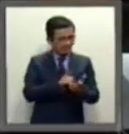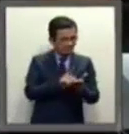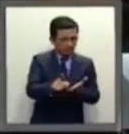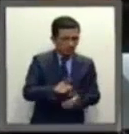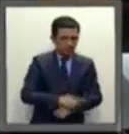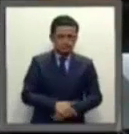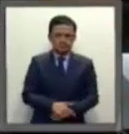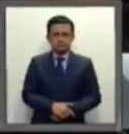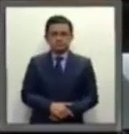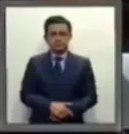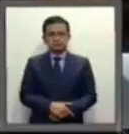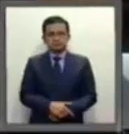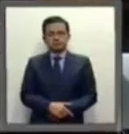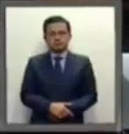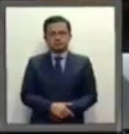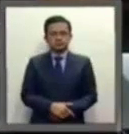es,